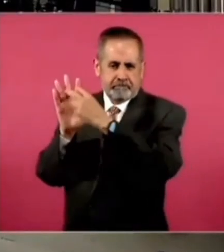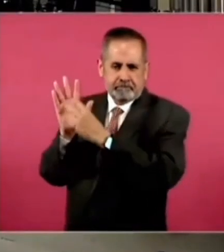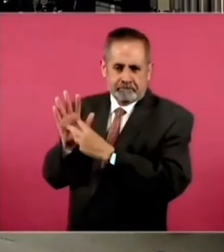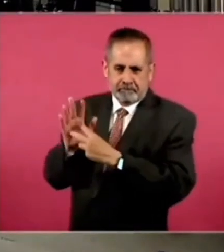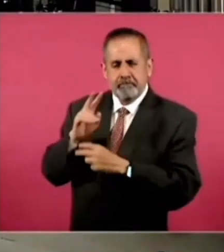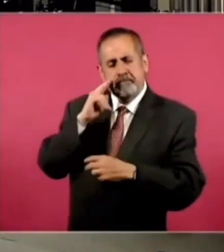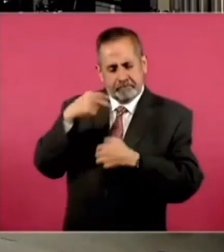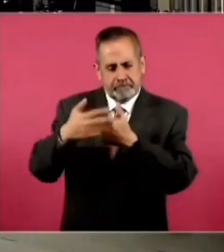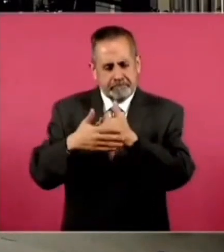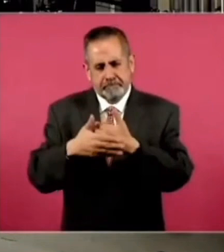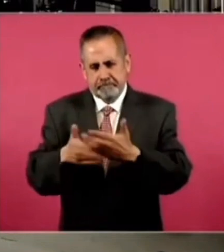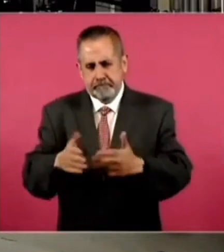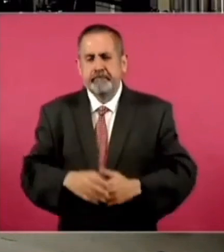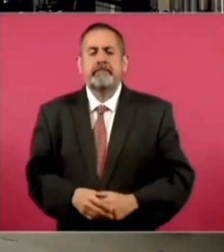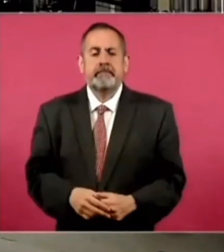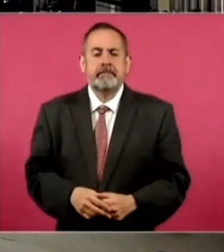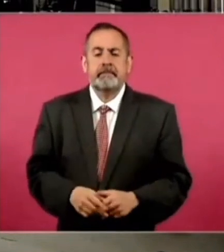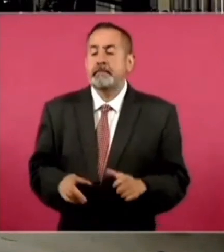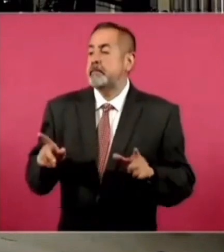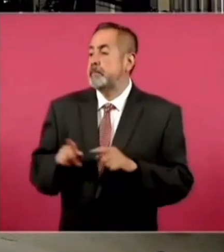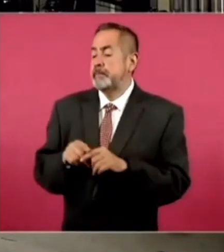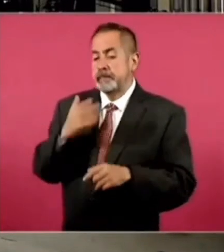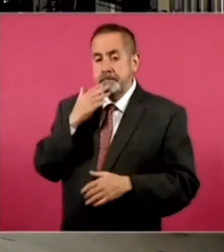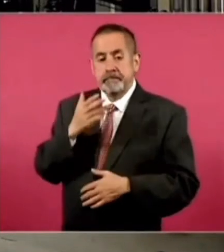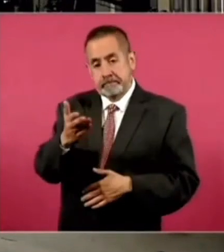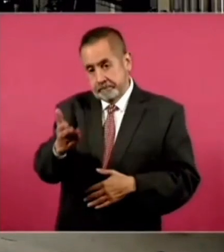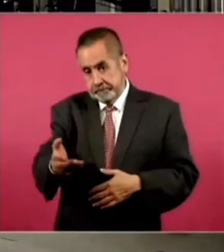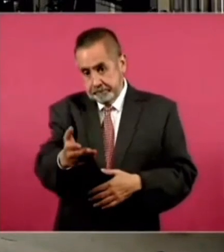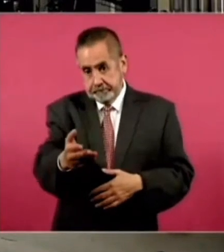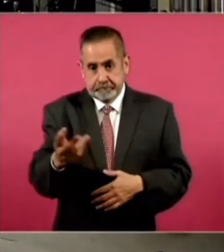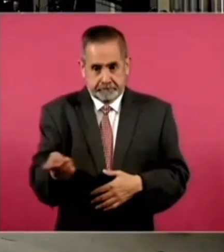recuperen estos servicios? Muy bien, pues vamos adelante, vamos por acá.